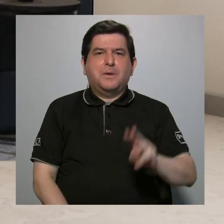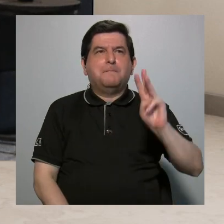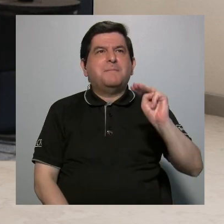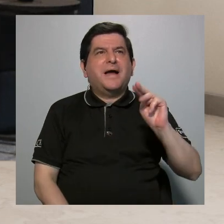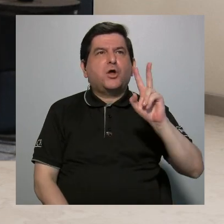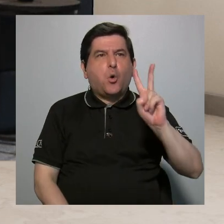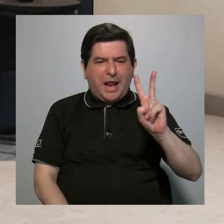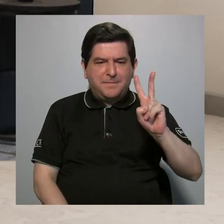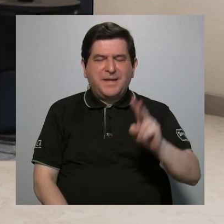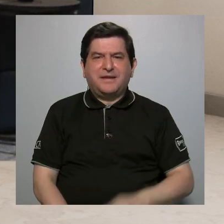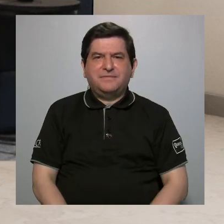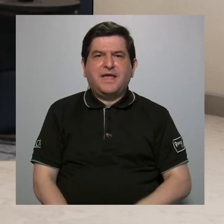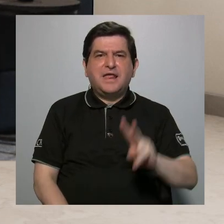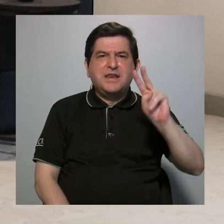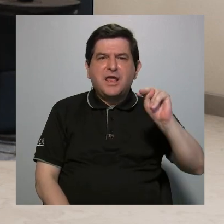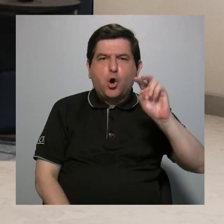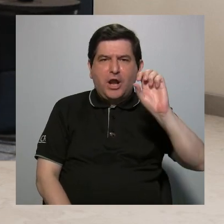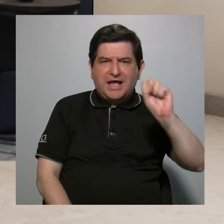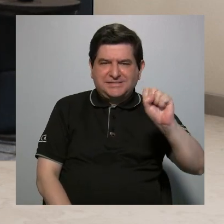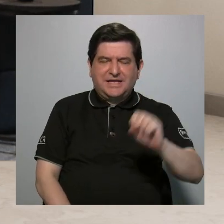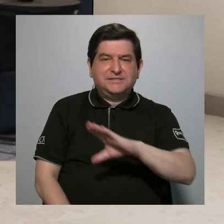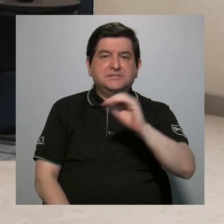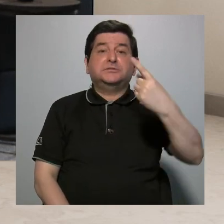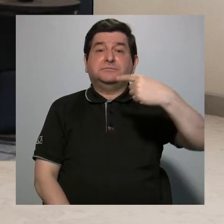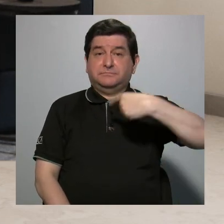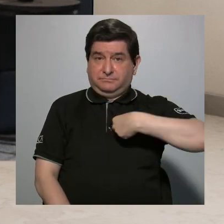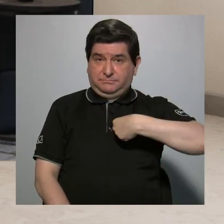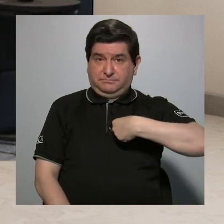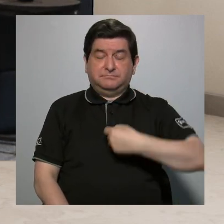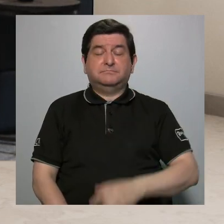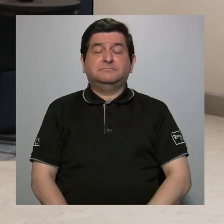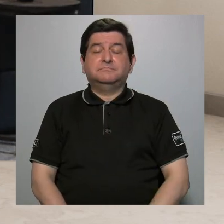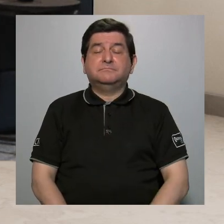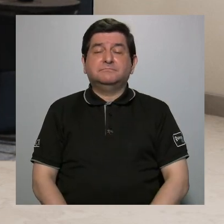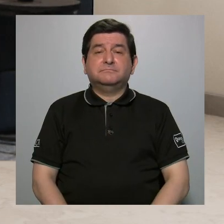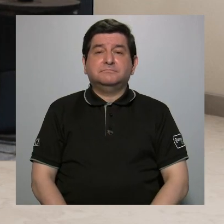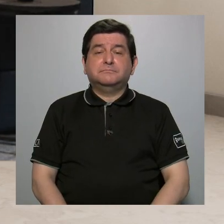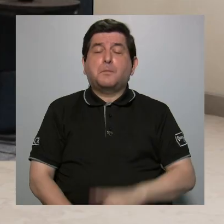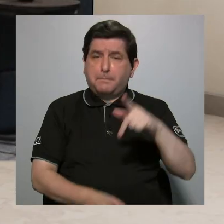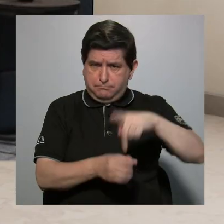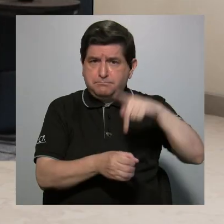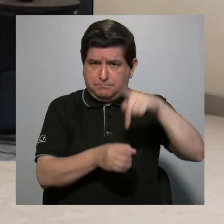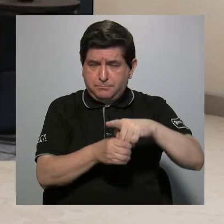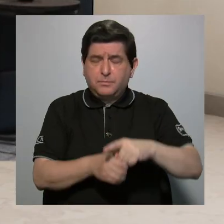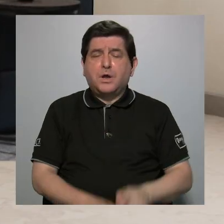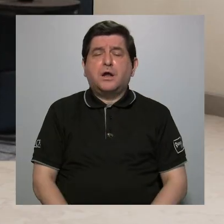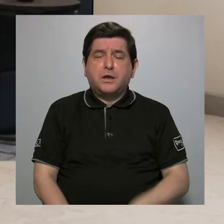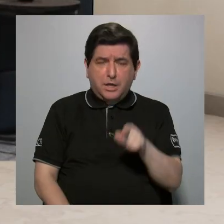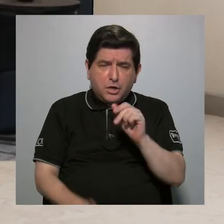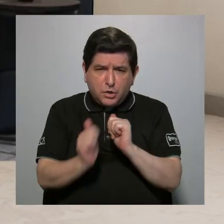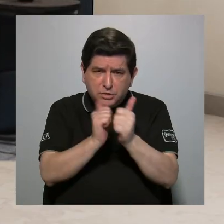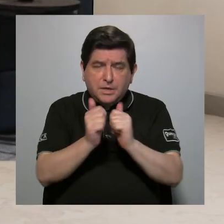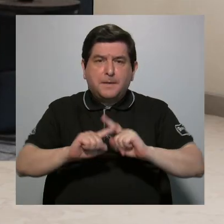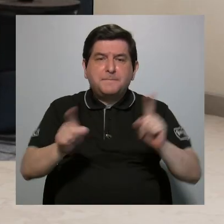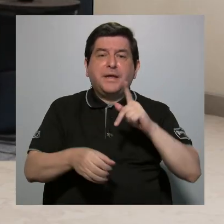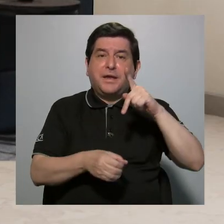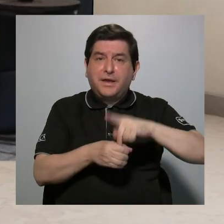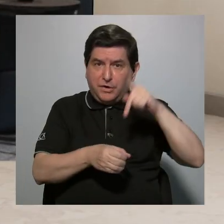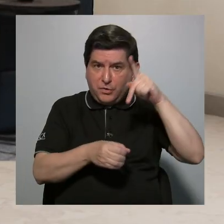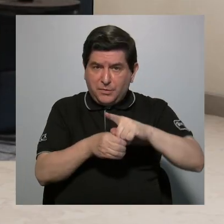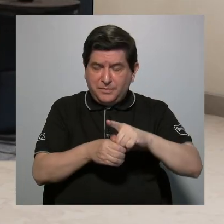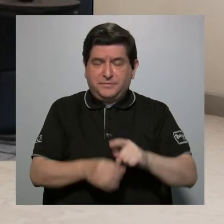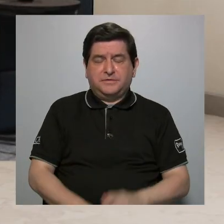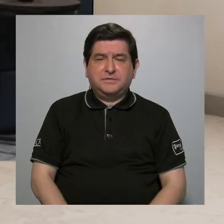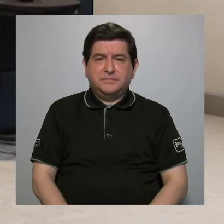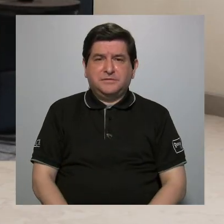Marcos Valverde, Nicolás Sánchez y yo, y participamos en el concurso. Pero la participación en